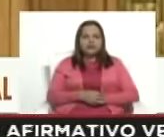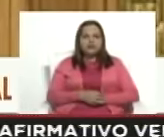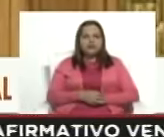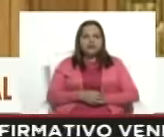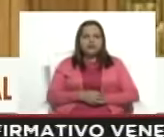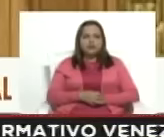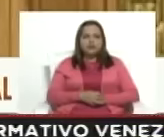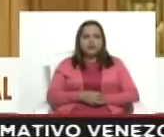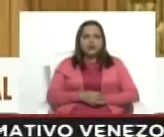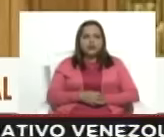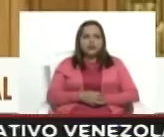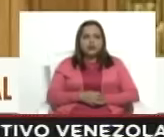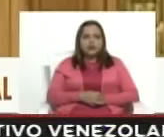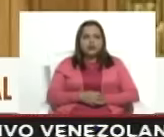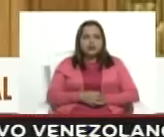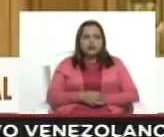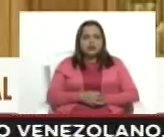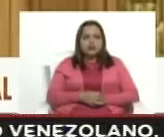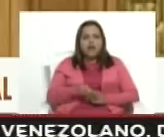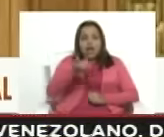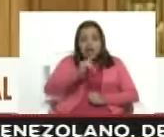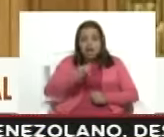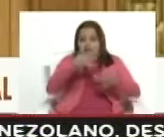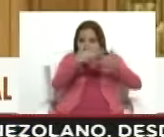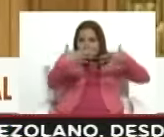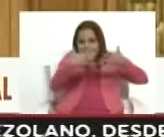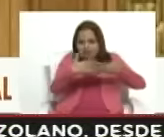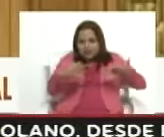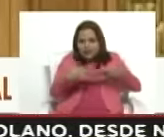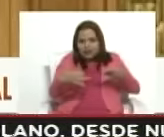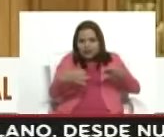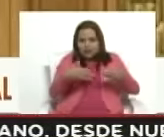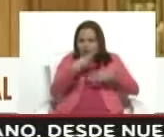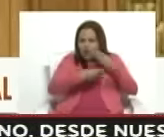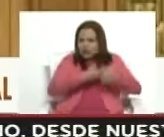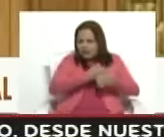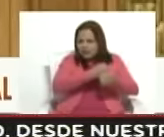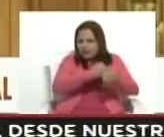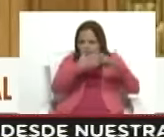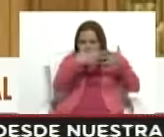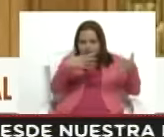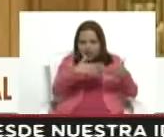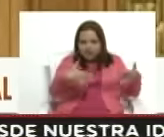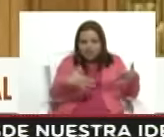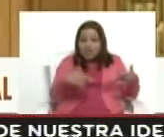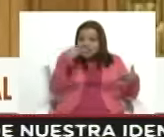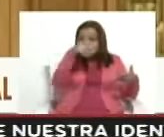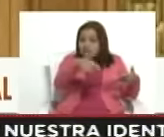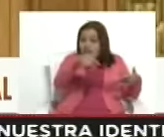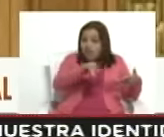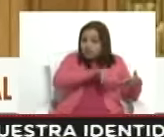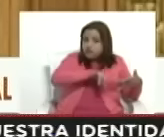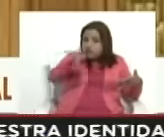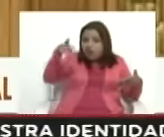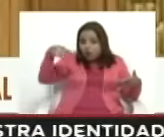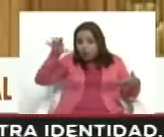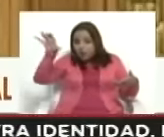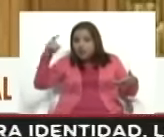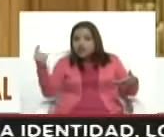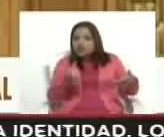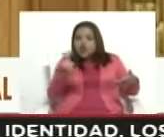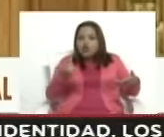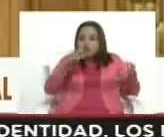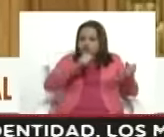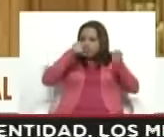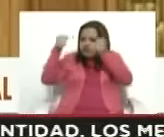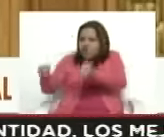Si a él lo, estoy leyendo como él escribe, lo hace con amor. Si a él lo fueran llevado, solo lo fueran montado